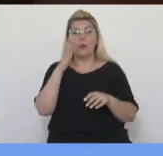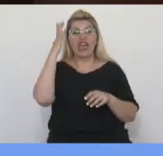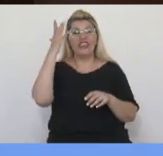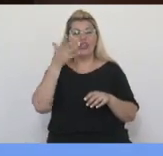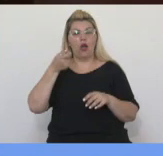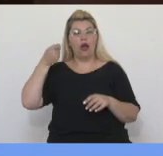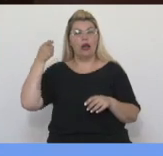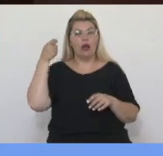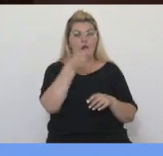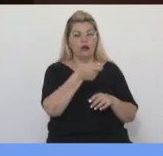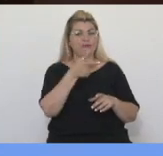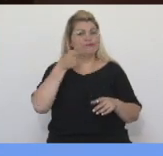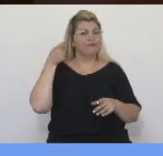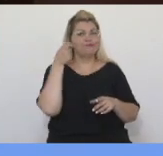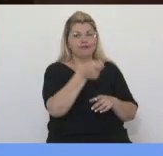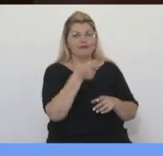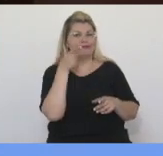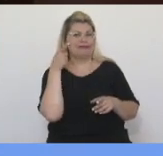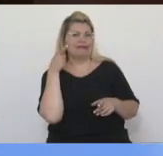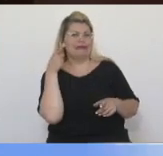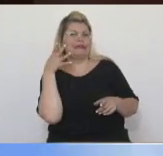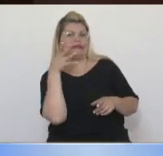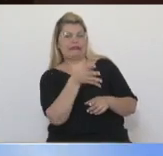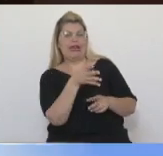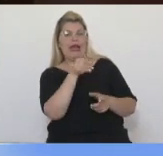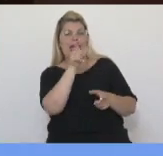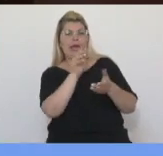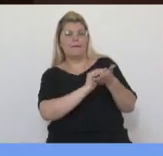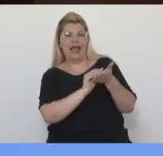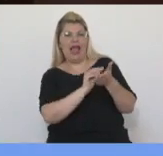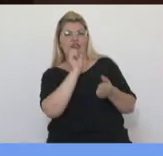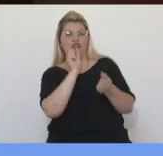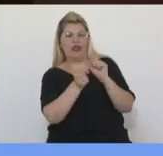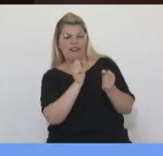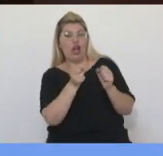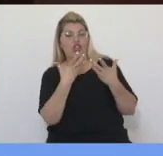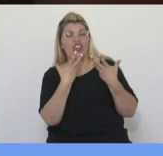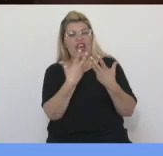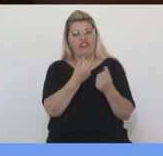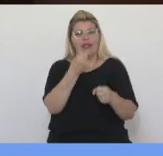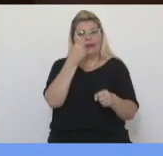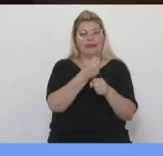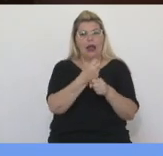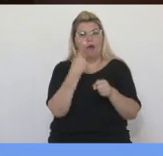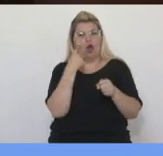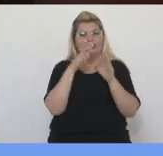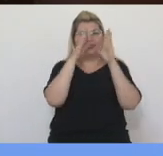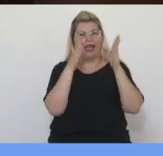empleados y funcionarios y militantes que estaban defendiendo la institucionalidad en